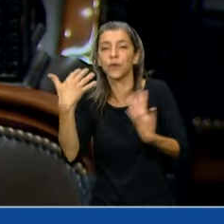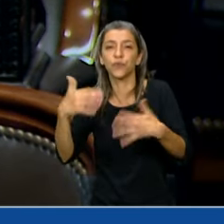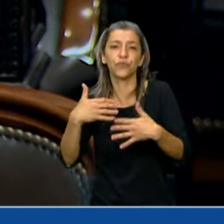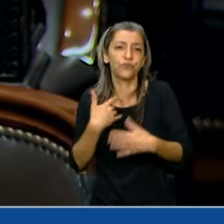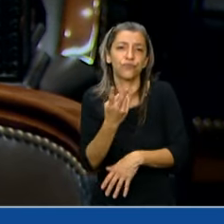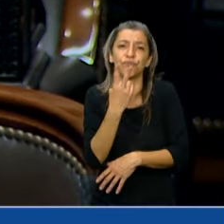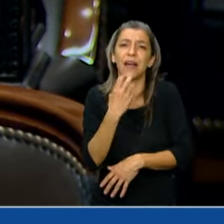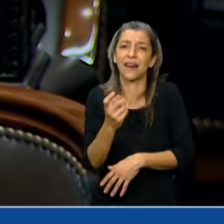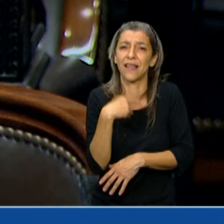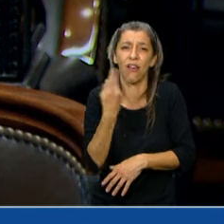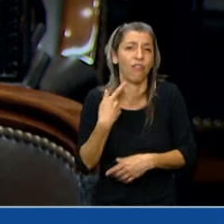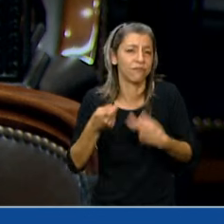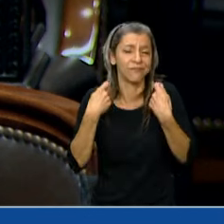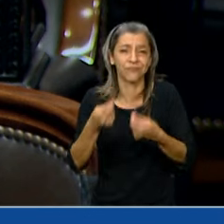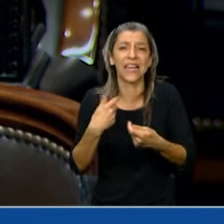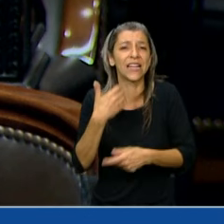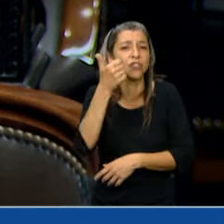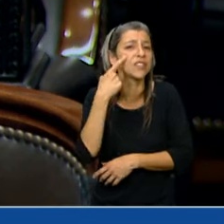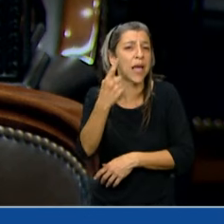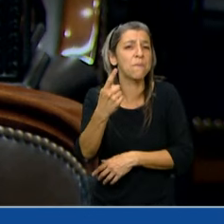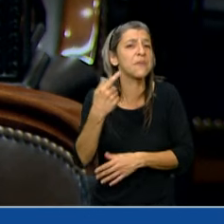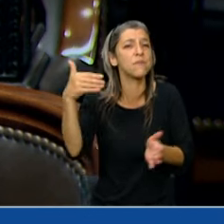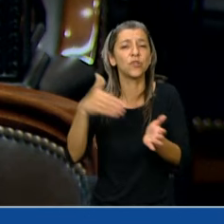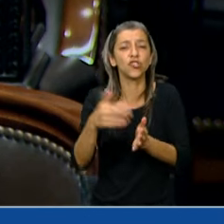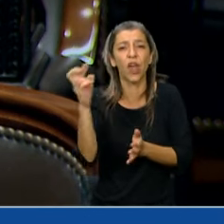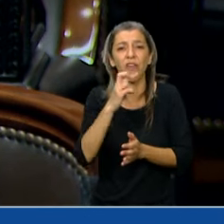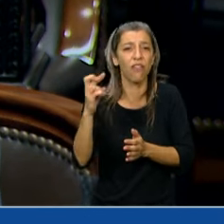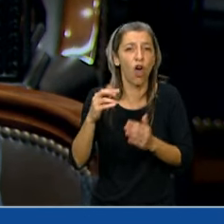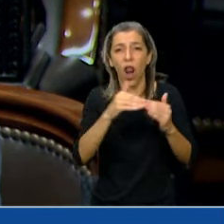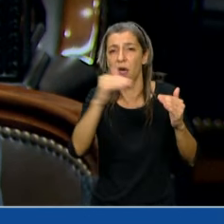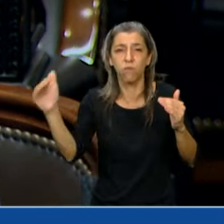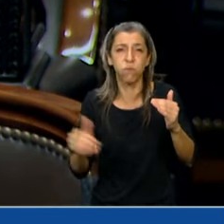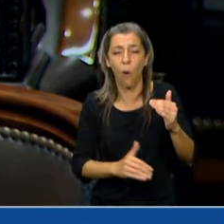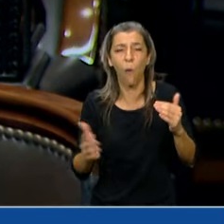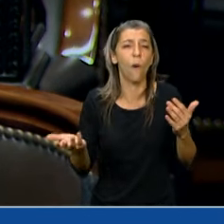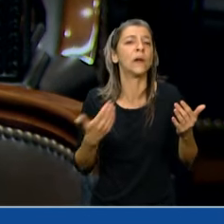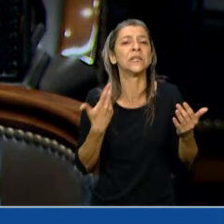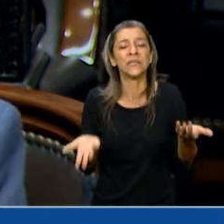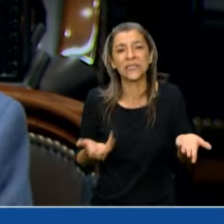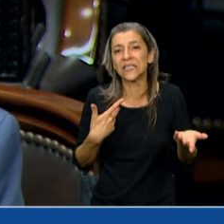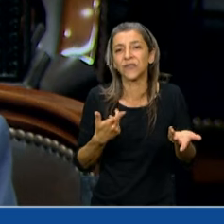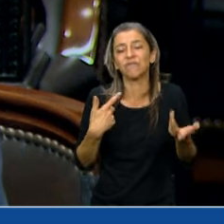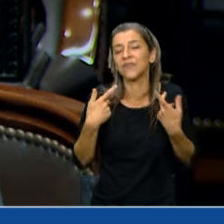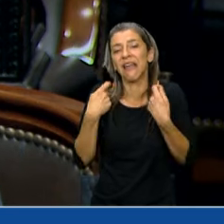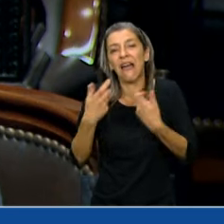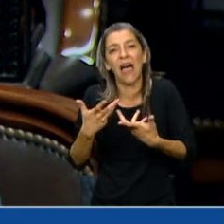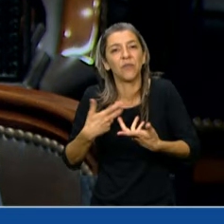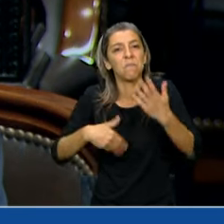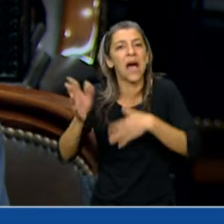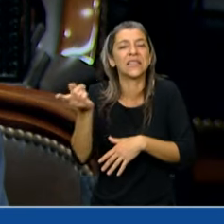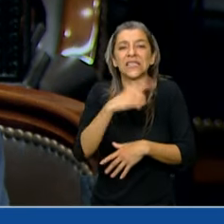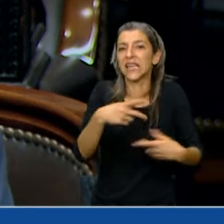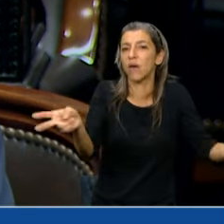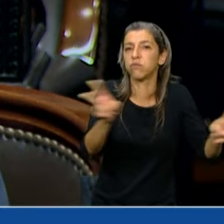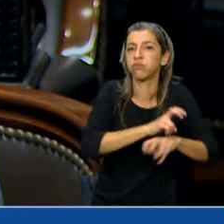energético de más de 6000 millones de de dólares me alegra que en este proyecto no vuelvan con esas ideas que